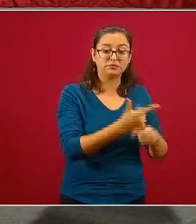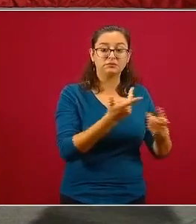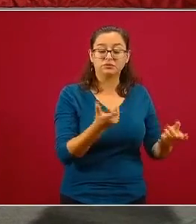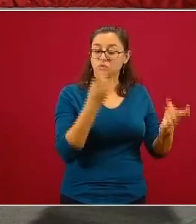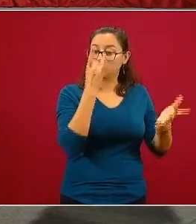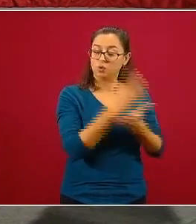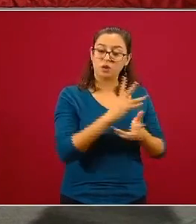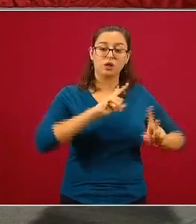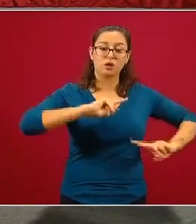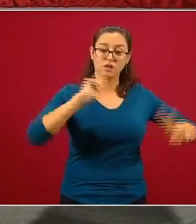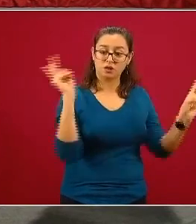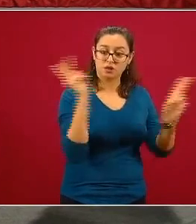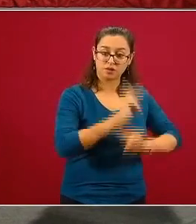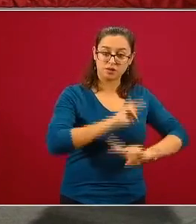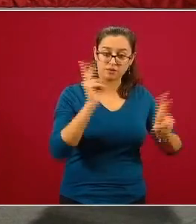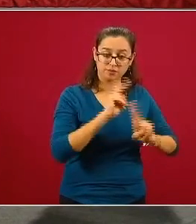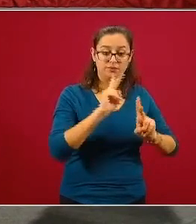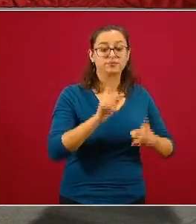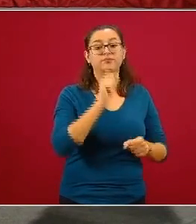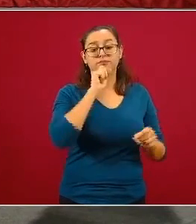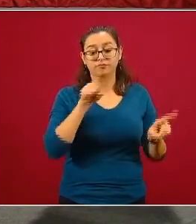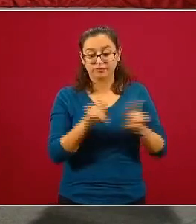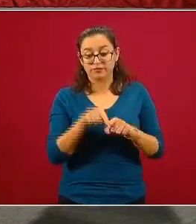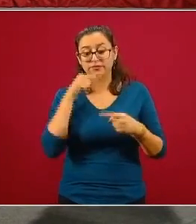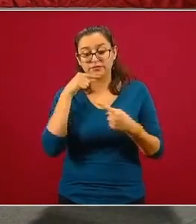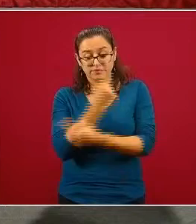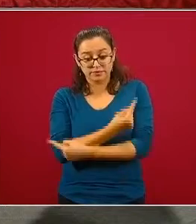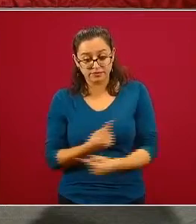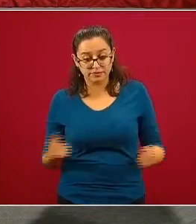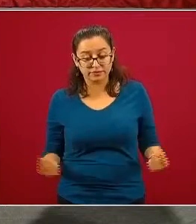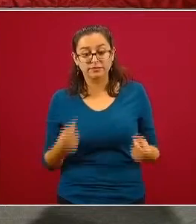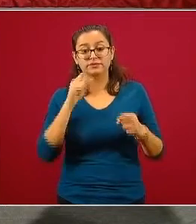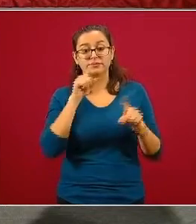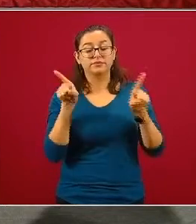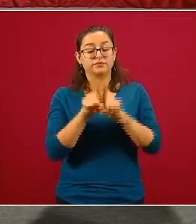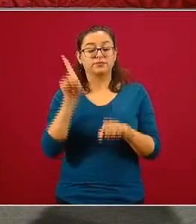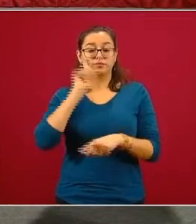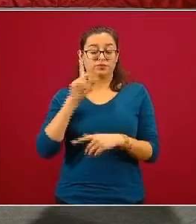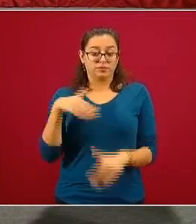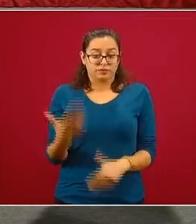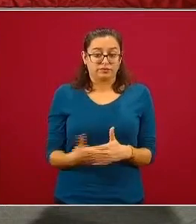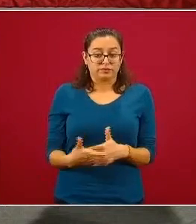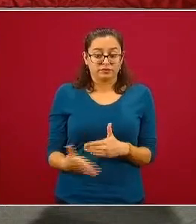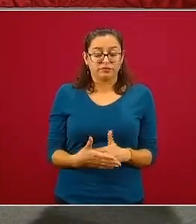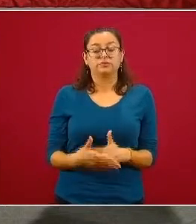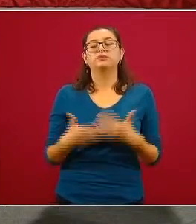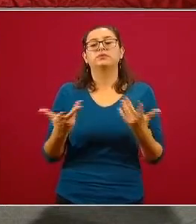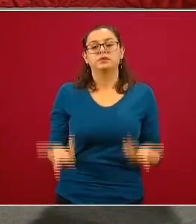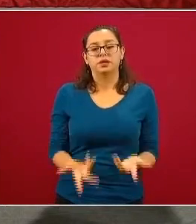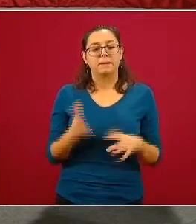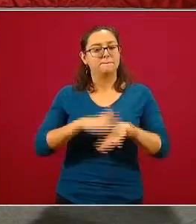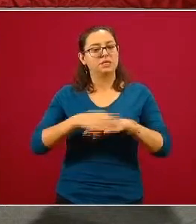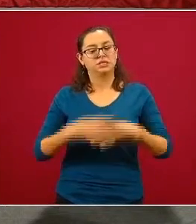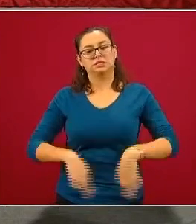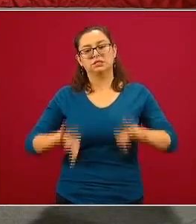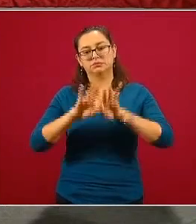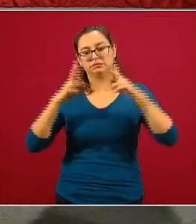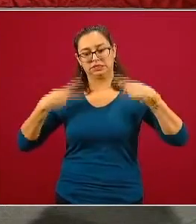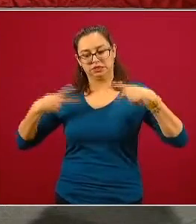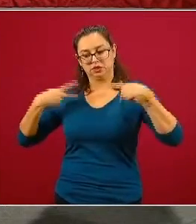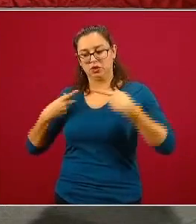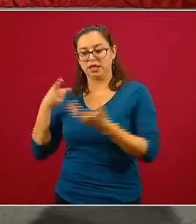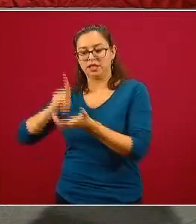exclusivamente respiratorio, el triage pediátrico, el triage en ginecobstetricia y, muy importante, el triage para